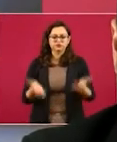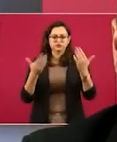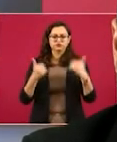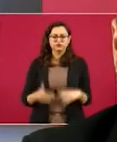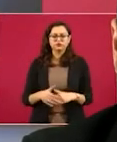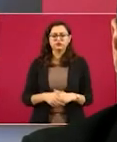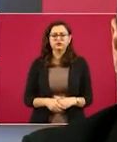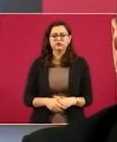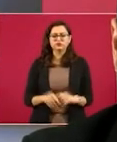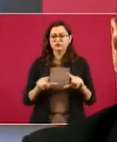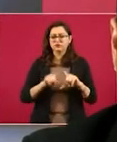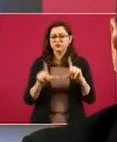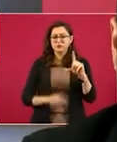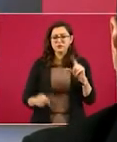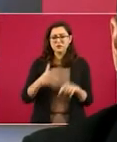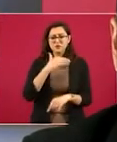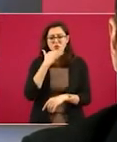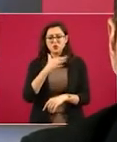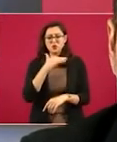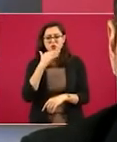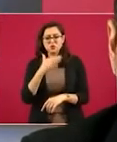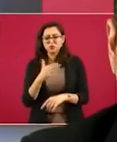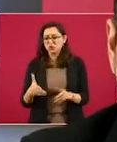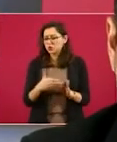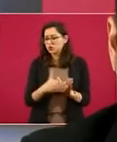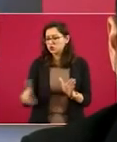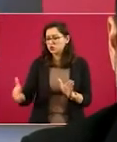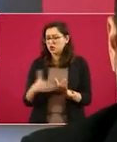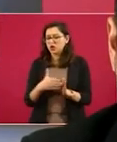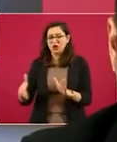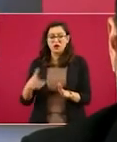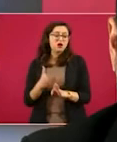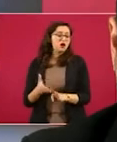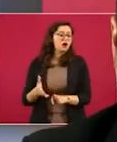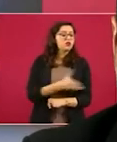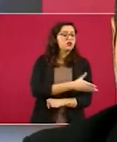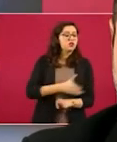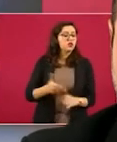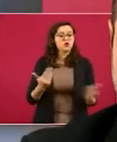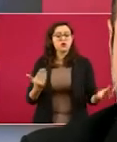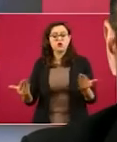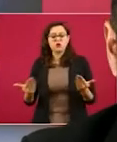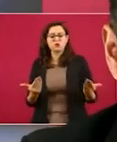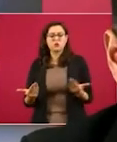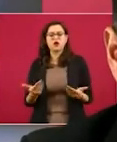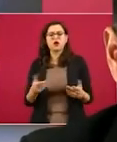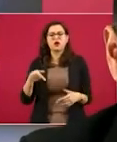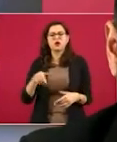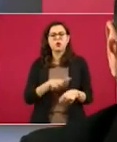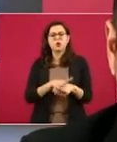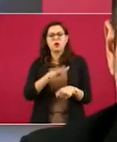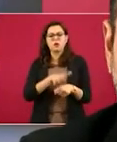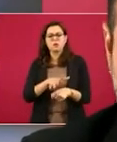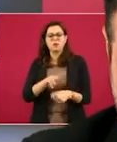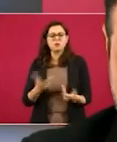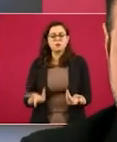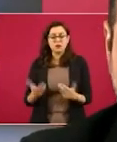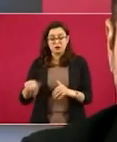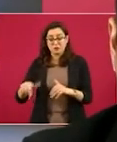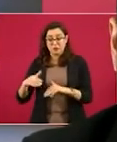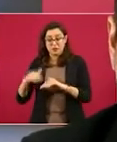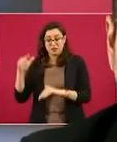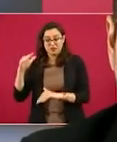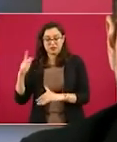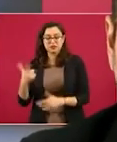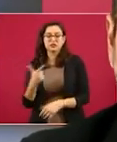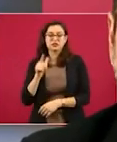tiene el presidente de lópez obrador tiene esta muy peculiar forma de presentar los datos en sentido estricto también de que